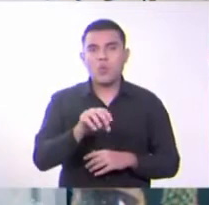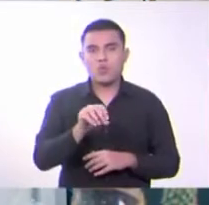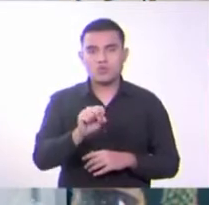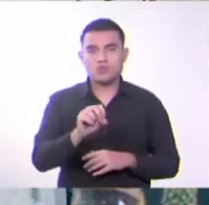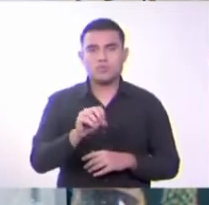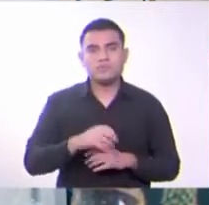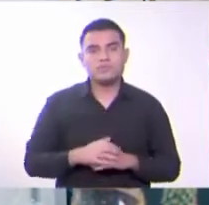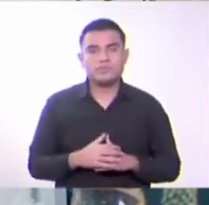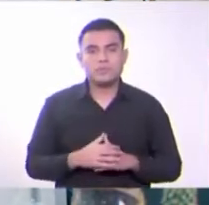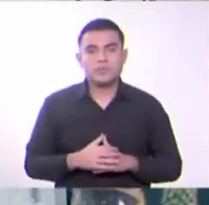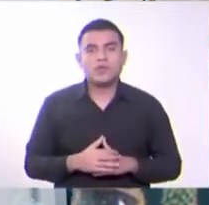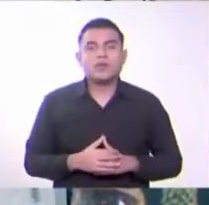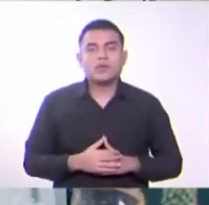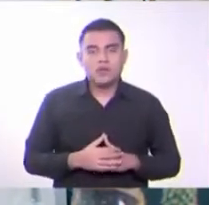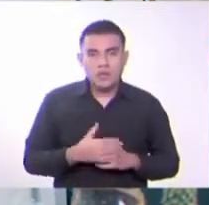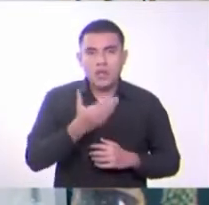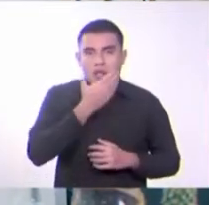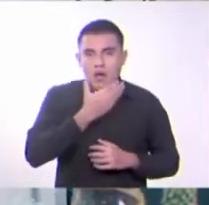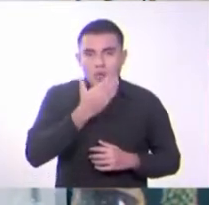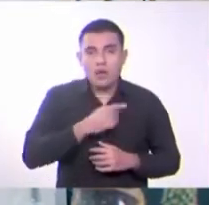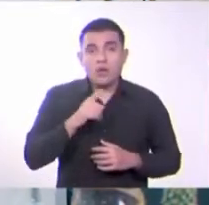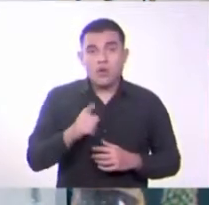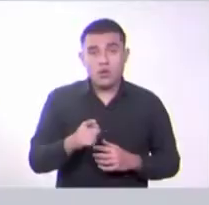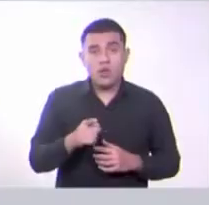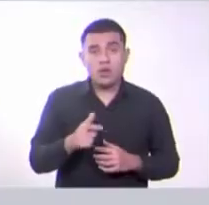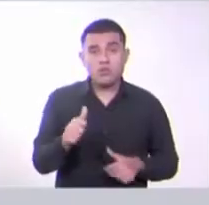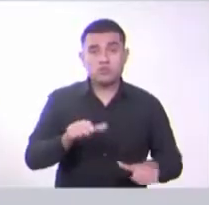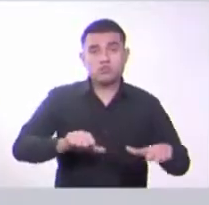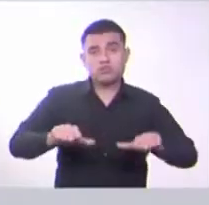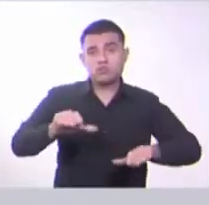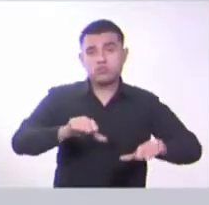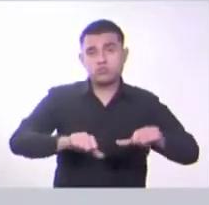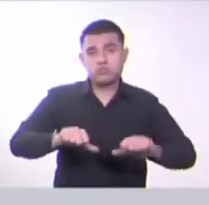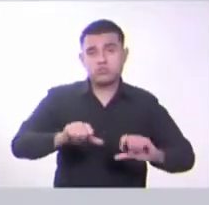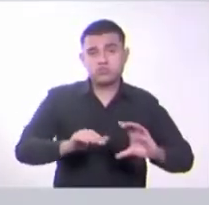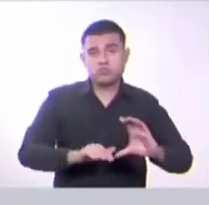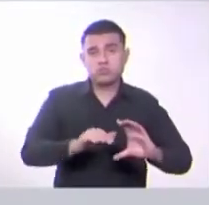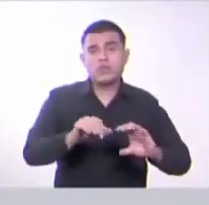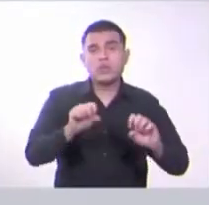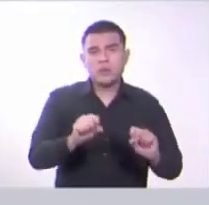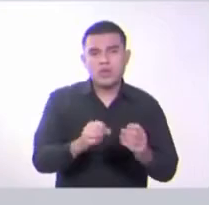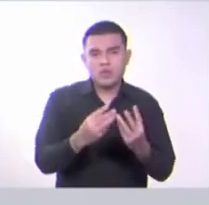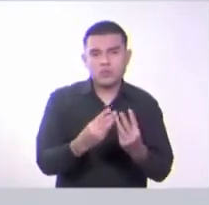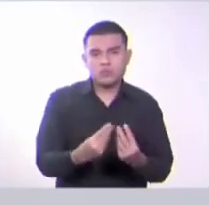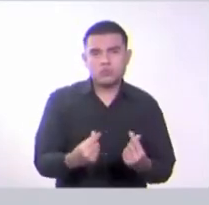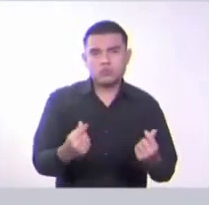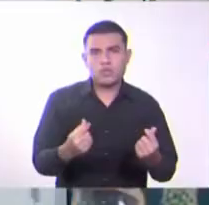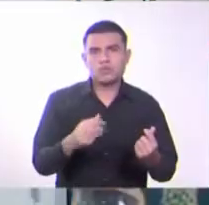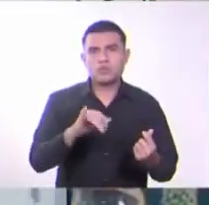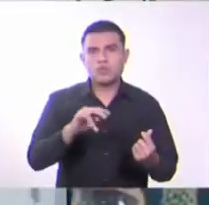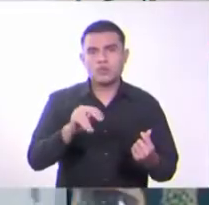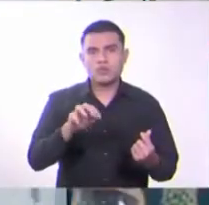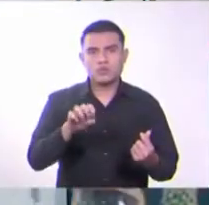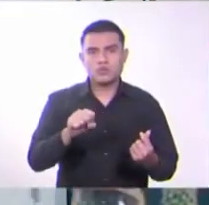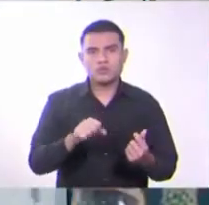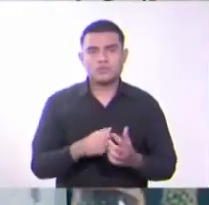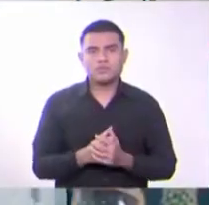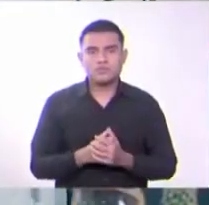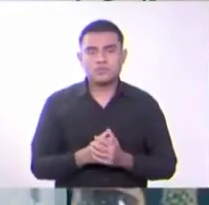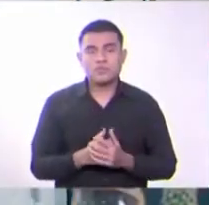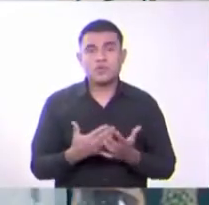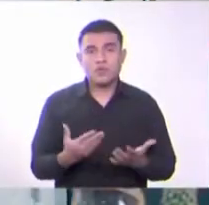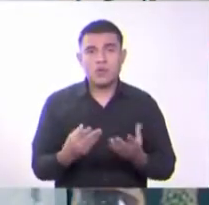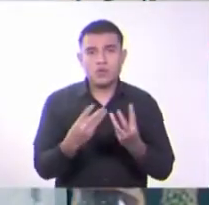Entonces, el agua es una sustancia que es capaz de disociarse en sus iones. Cuando se